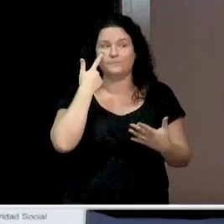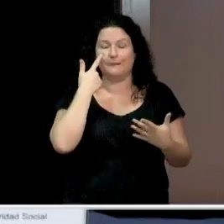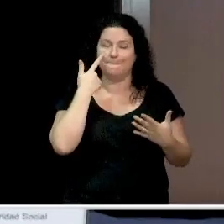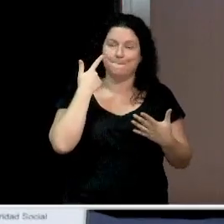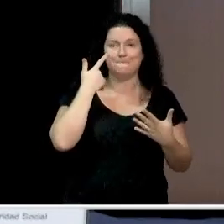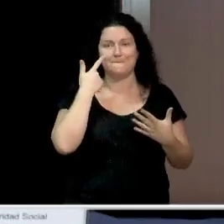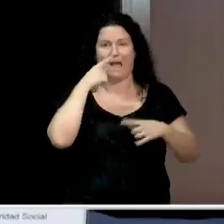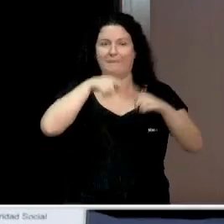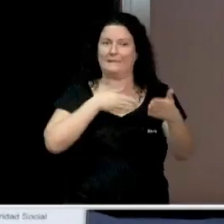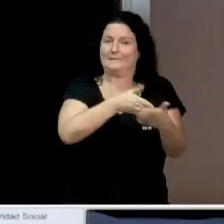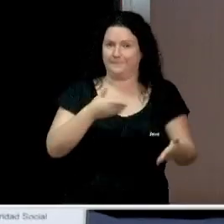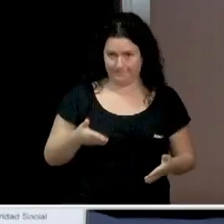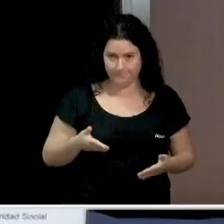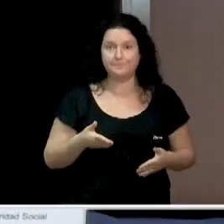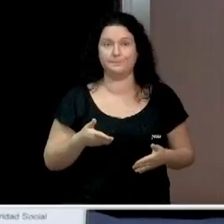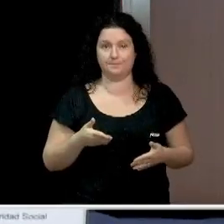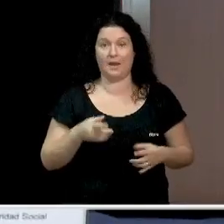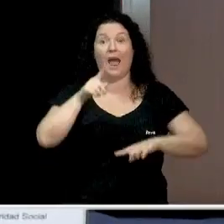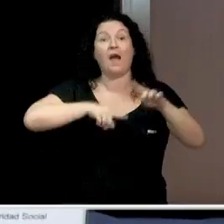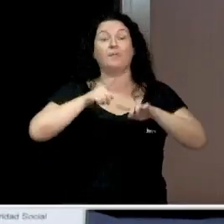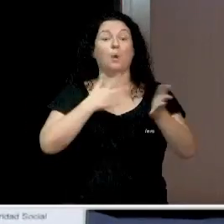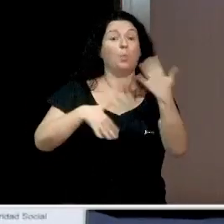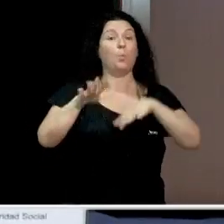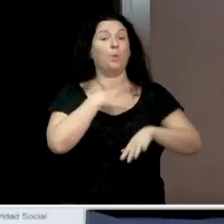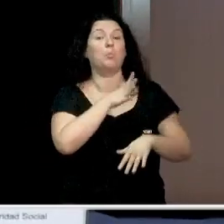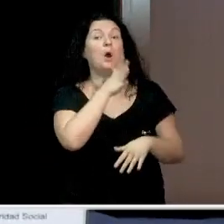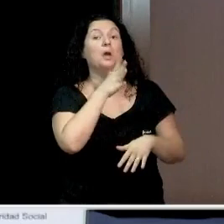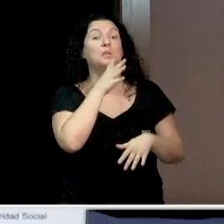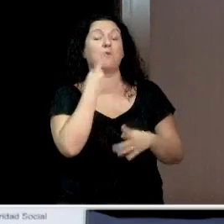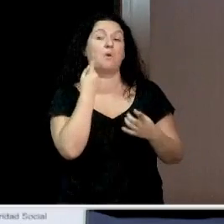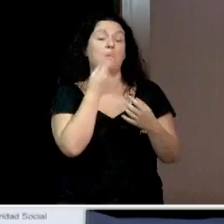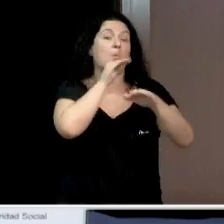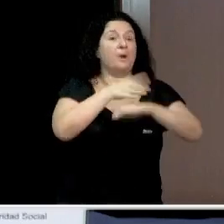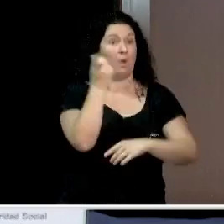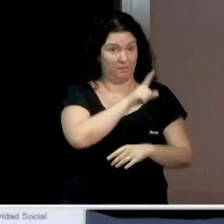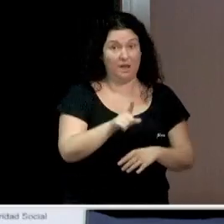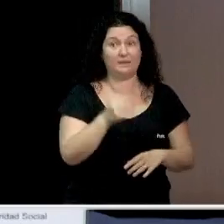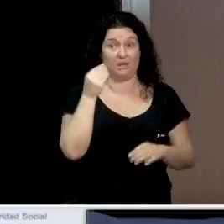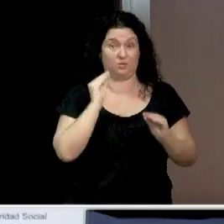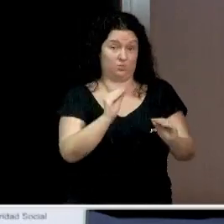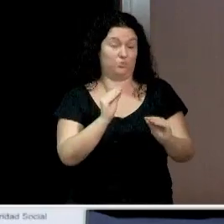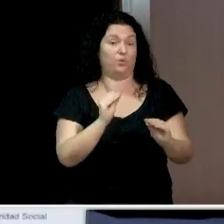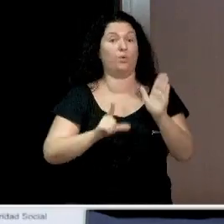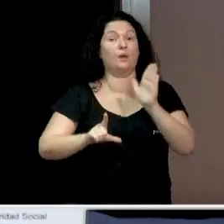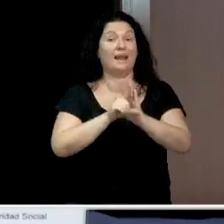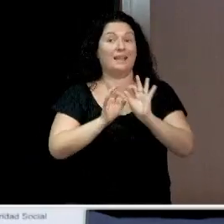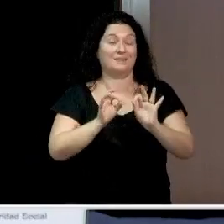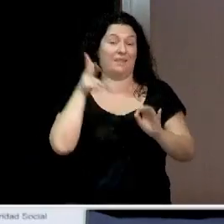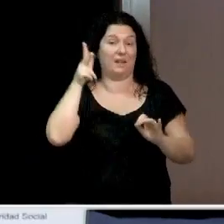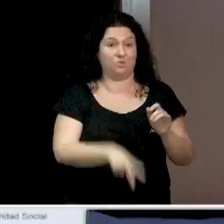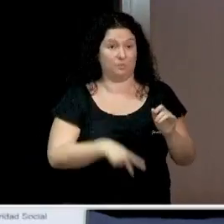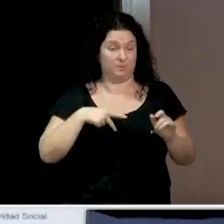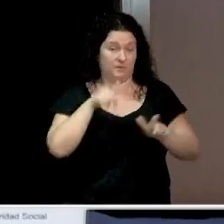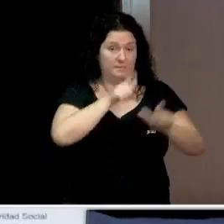limitado. Sin duda, el sistema de excepcionalidad articulado por la propia Ley General de Derechos de las Personas con Discapacidad